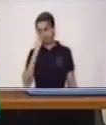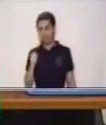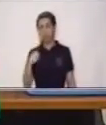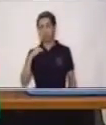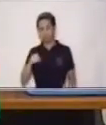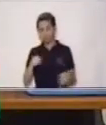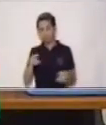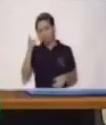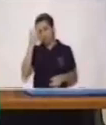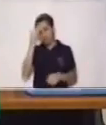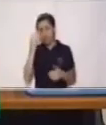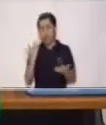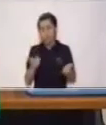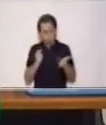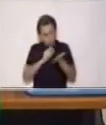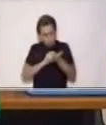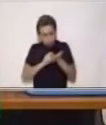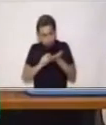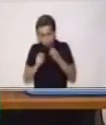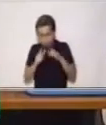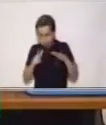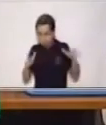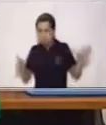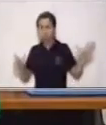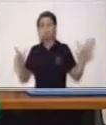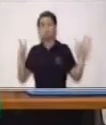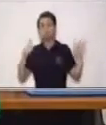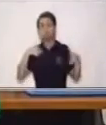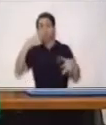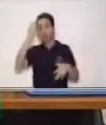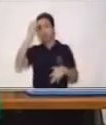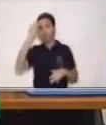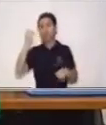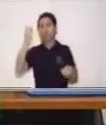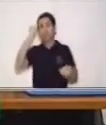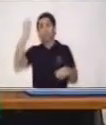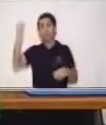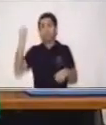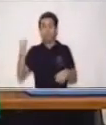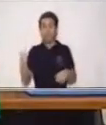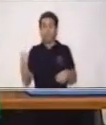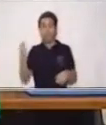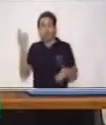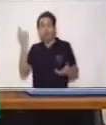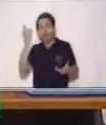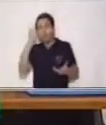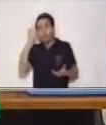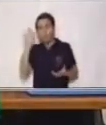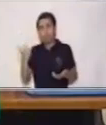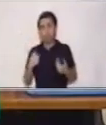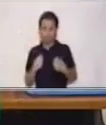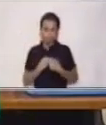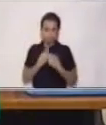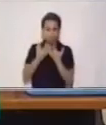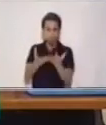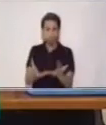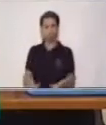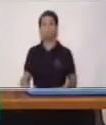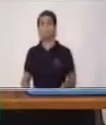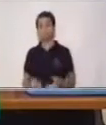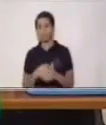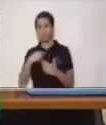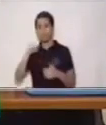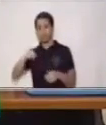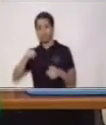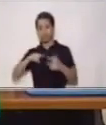van a ayudar para poder expresar nuestras ideas, nuestras emociones y nuestros pensamientos. Para empezar nuestra actividad,